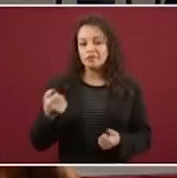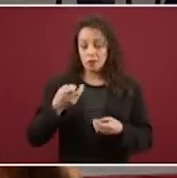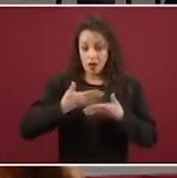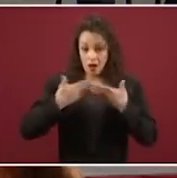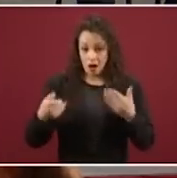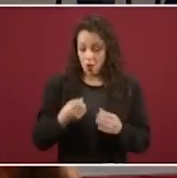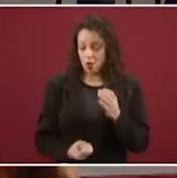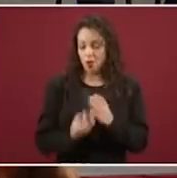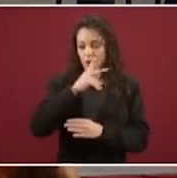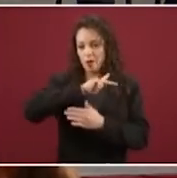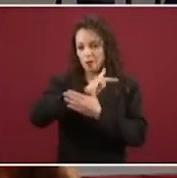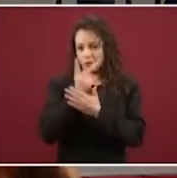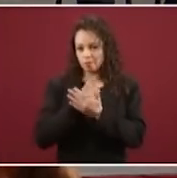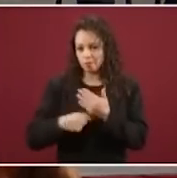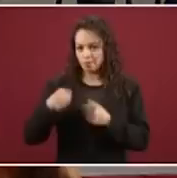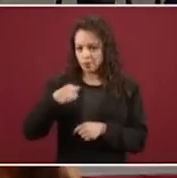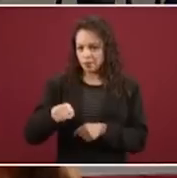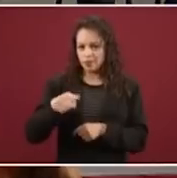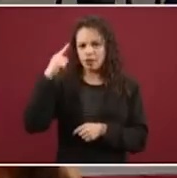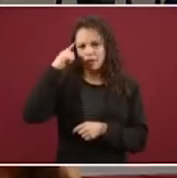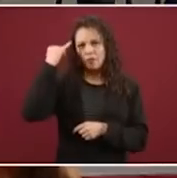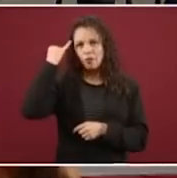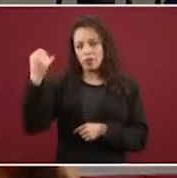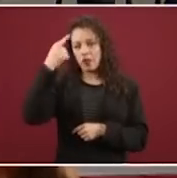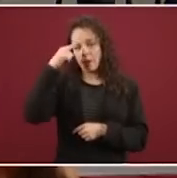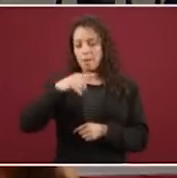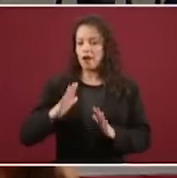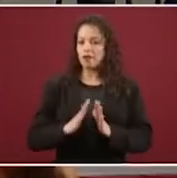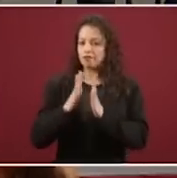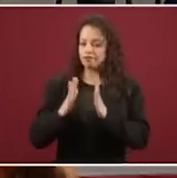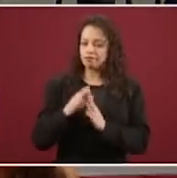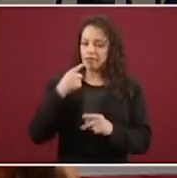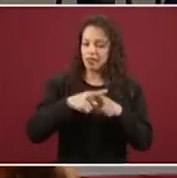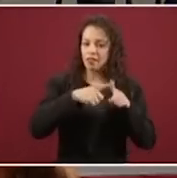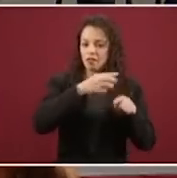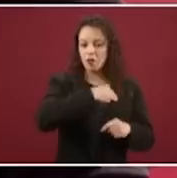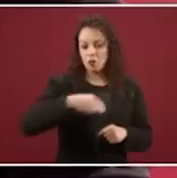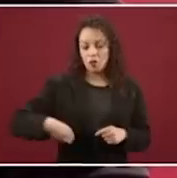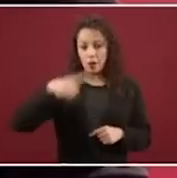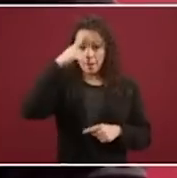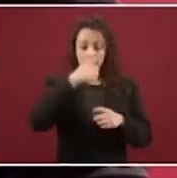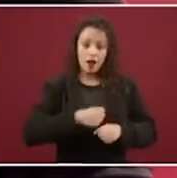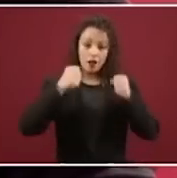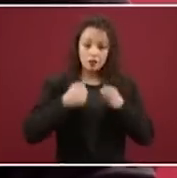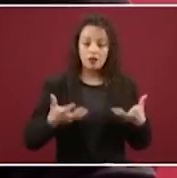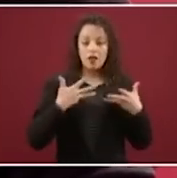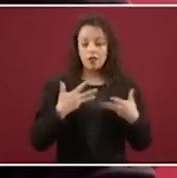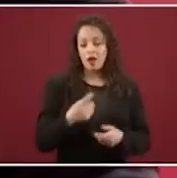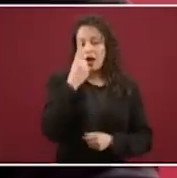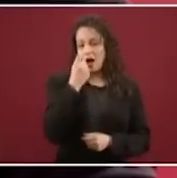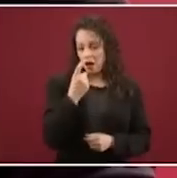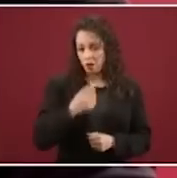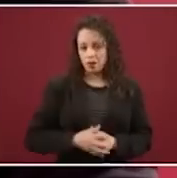programa en donde participen los municipios para garantizar el agua potable de las escuelas y también por